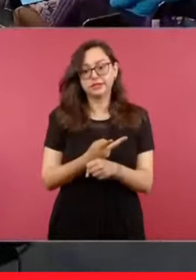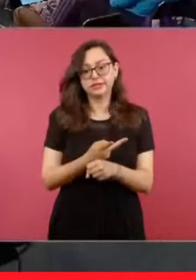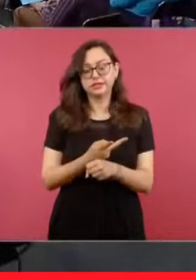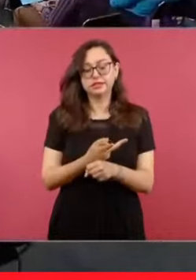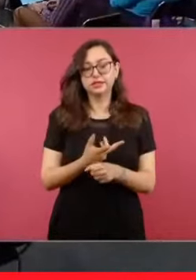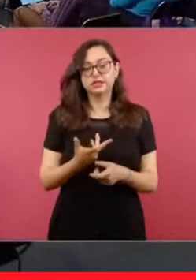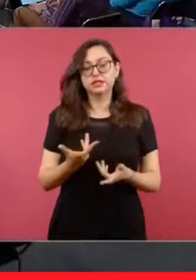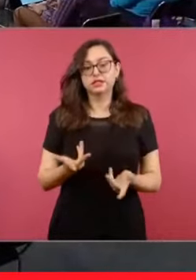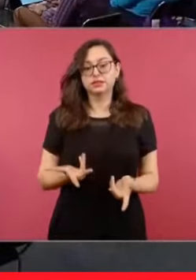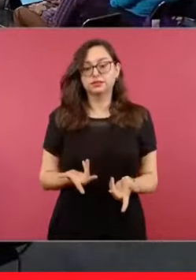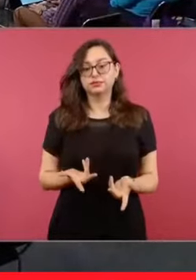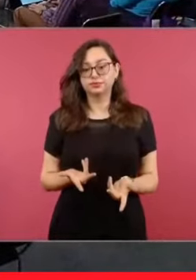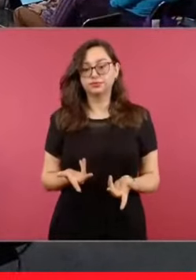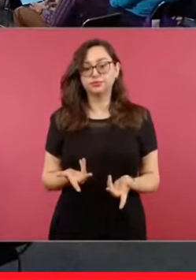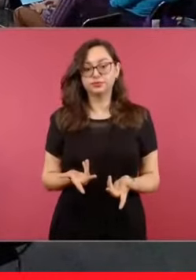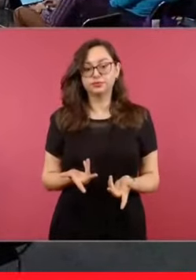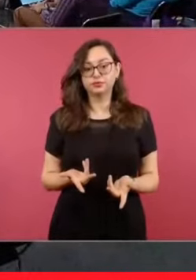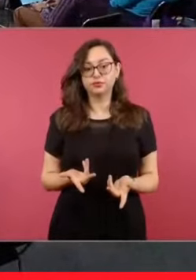eh